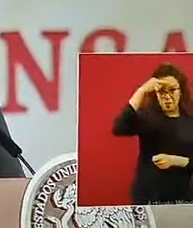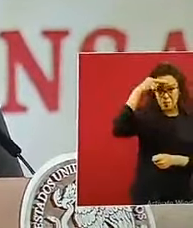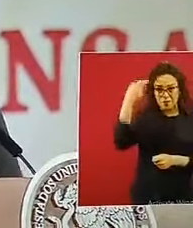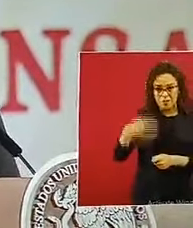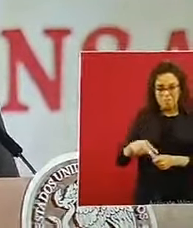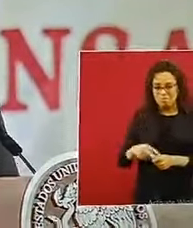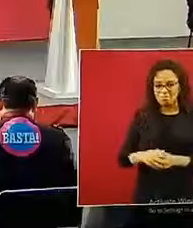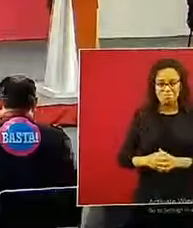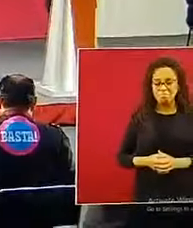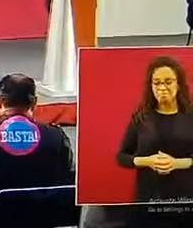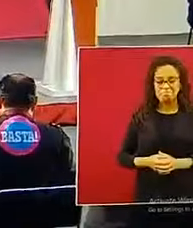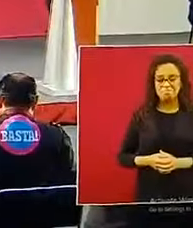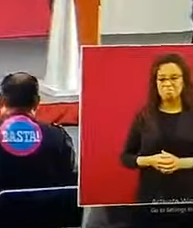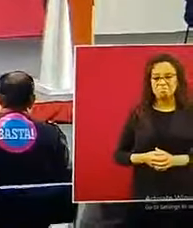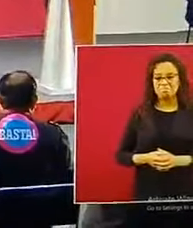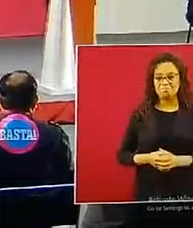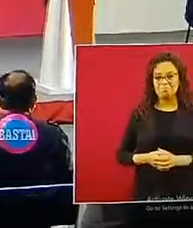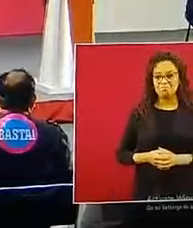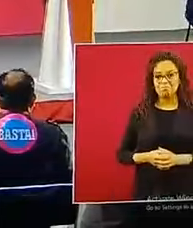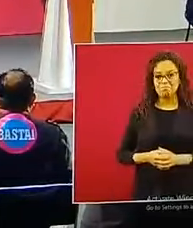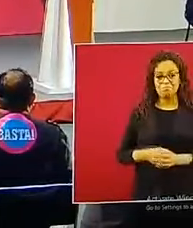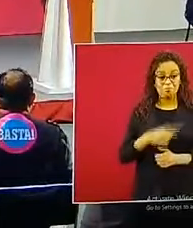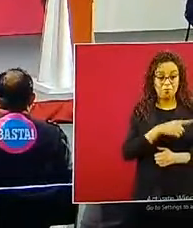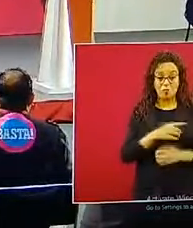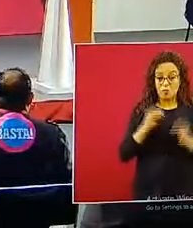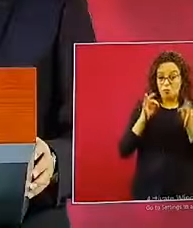por legítimos que sean esos intereses.